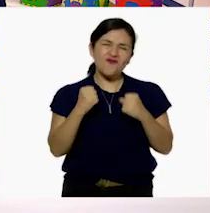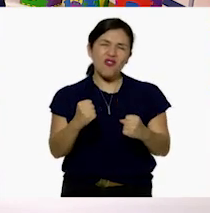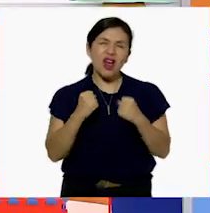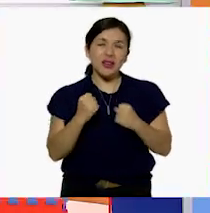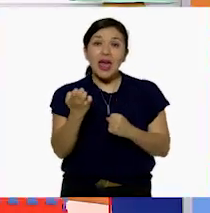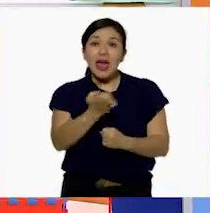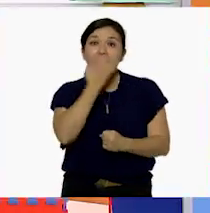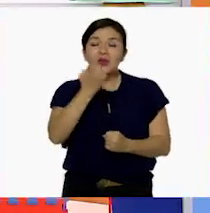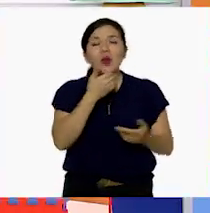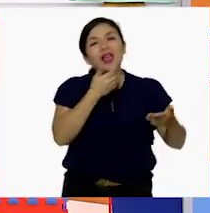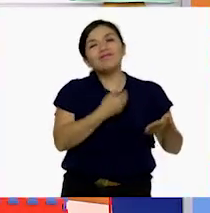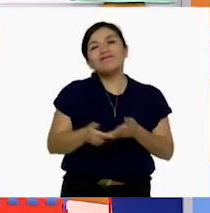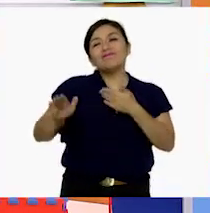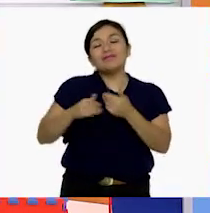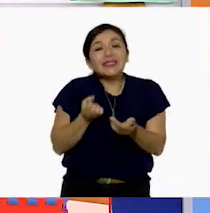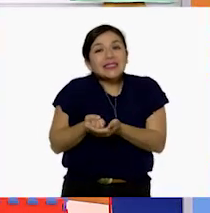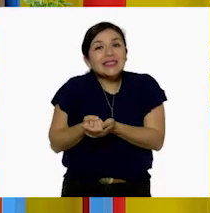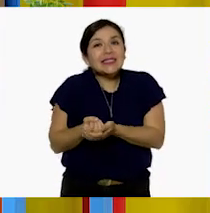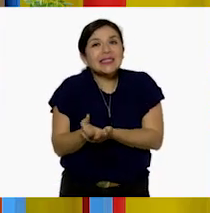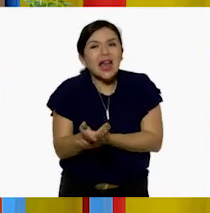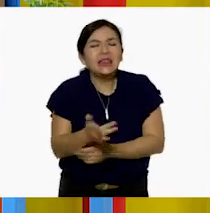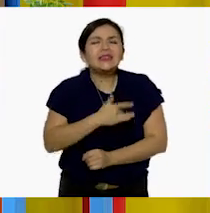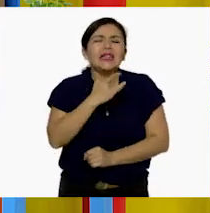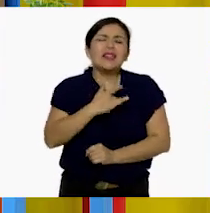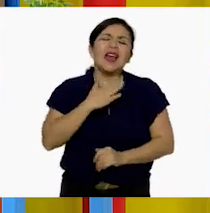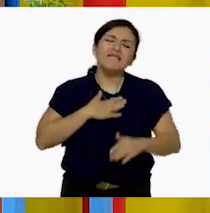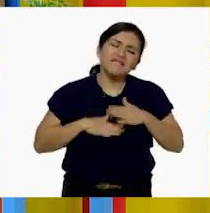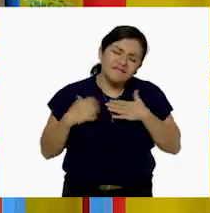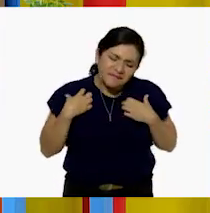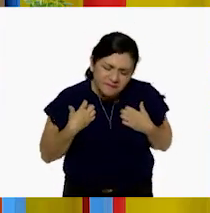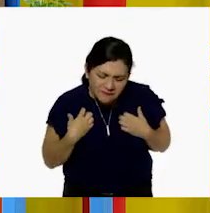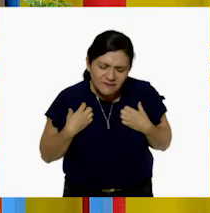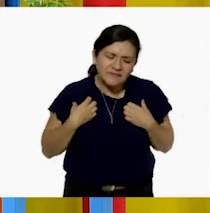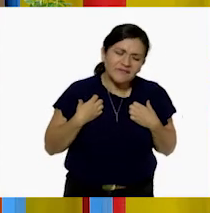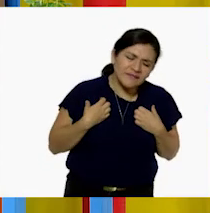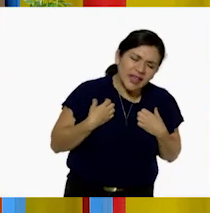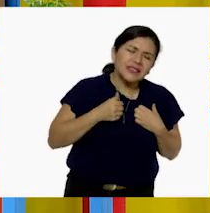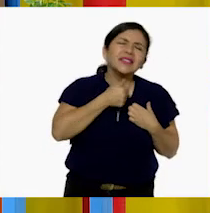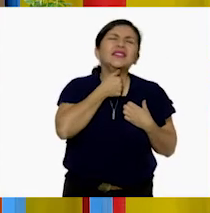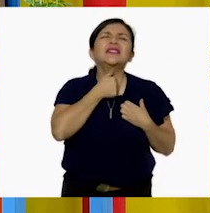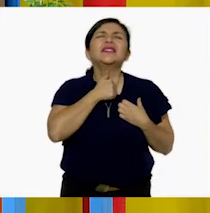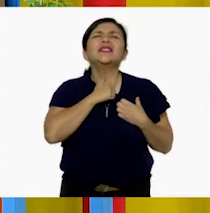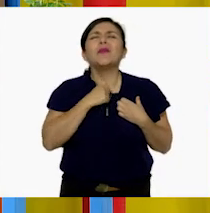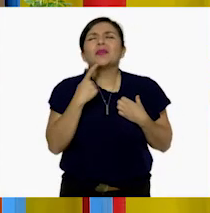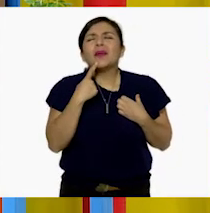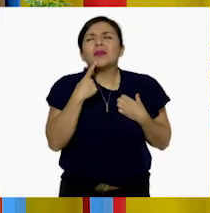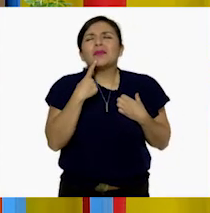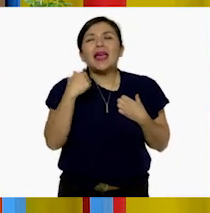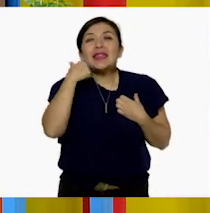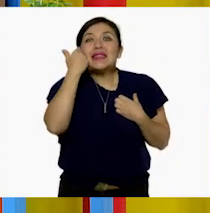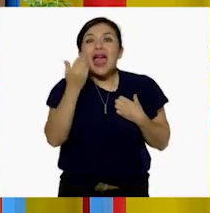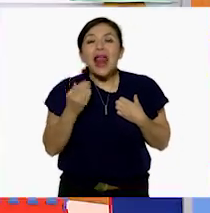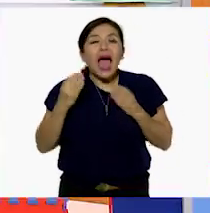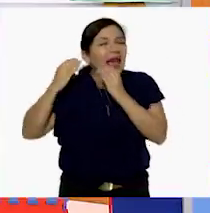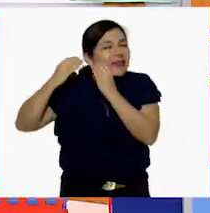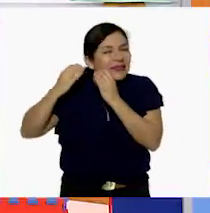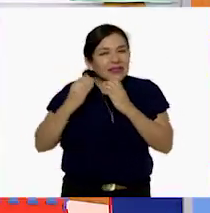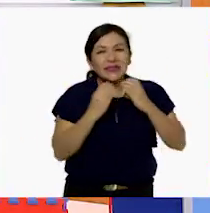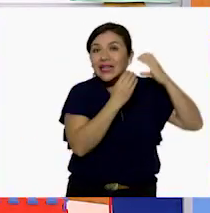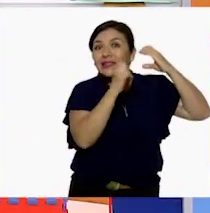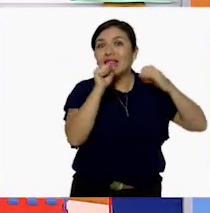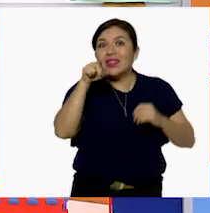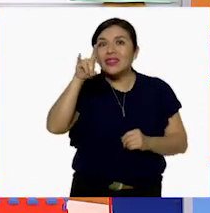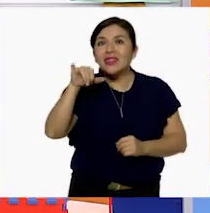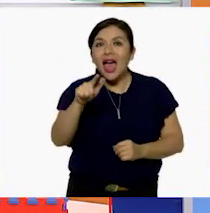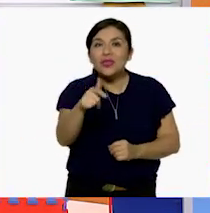de la escuela, ajá, estás un poco cansado y sediento y de sí, repente se te antoja una sandía. Imagínala. Oh,